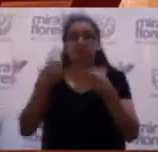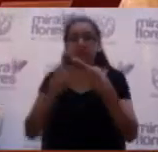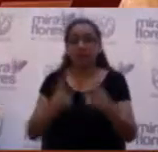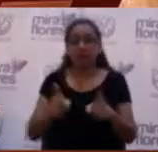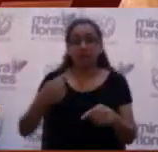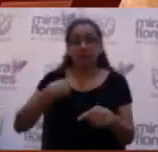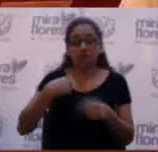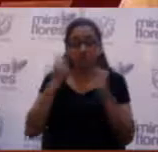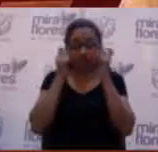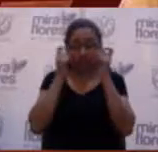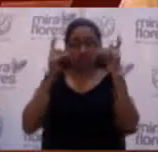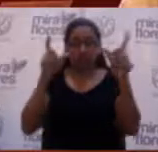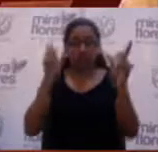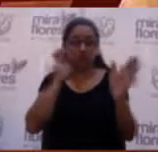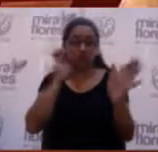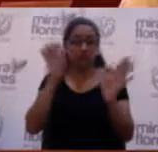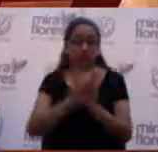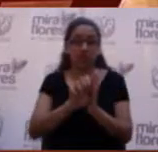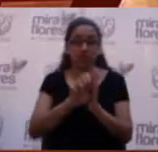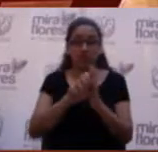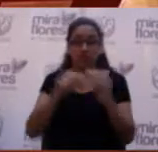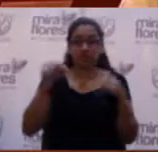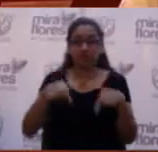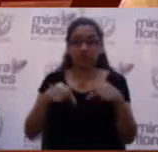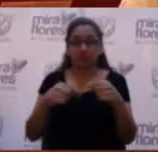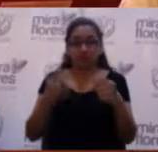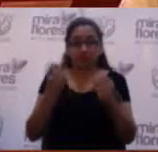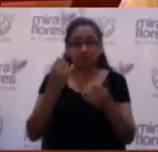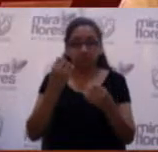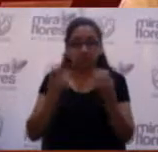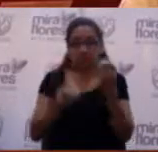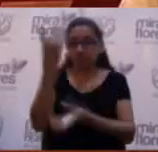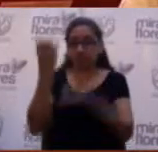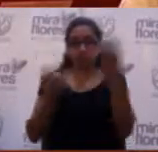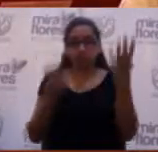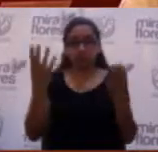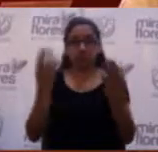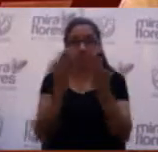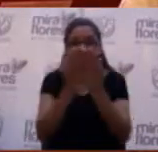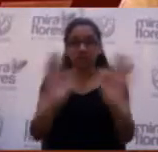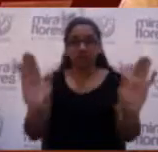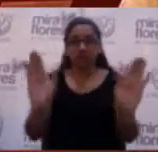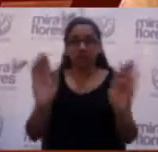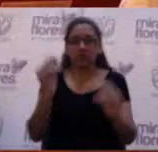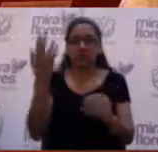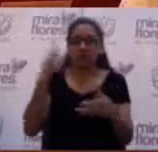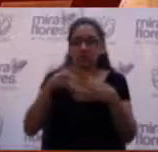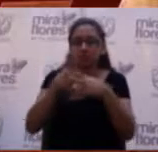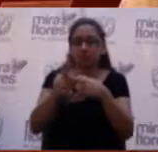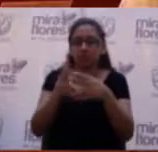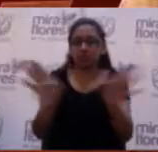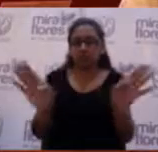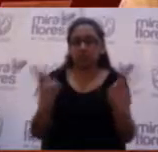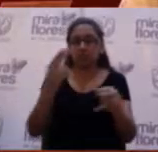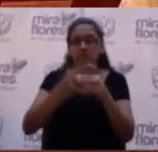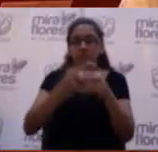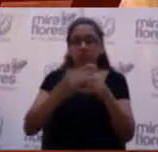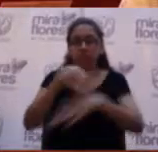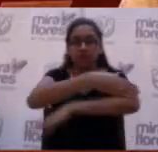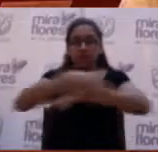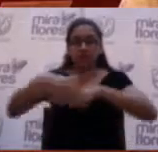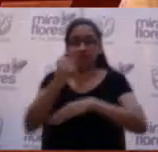mí muchísimo, por ejemplo, en este centro de innovación que hemos inaugurado hace no mucho en la calle Tovar, en